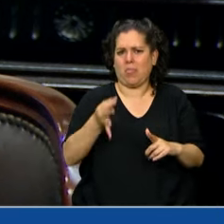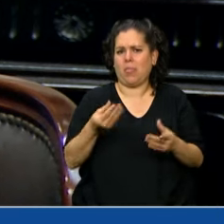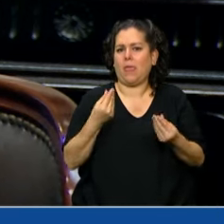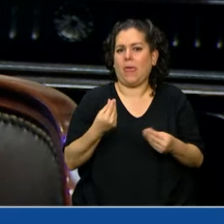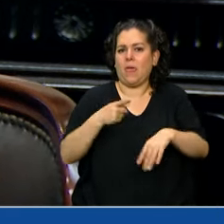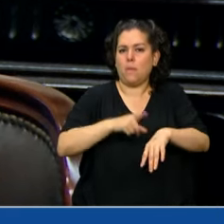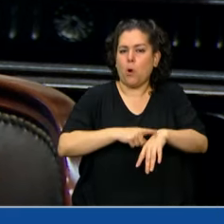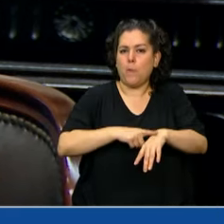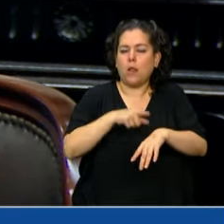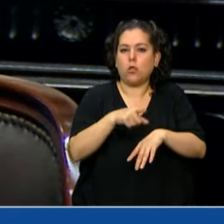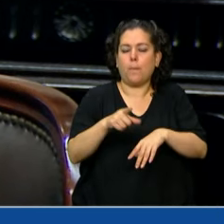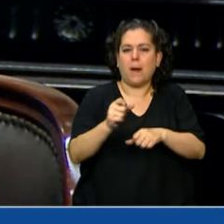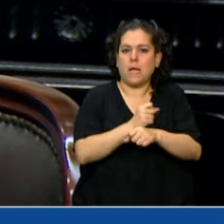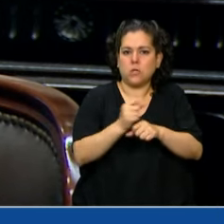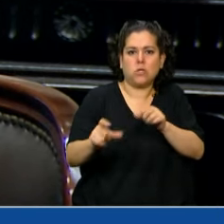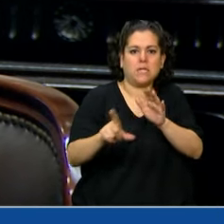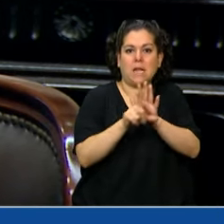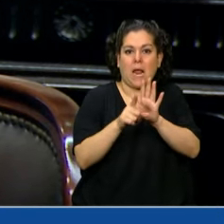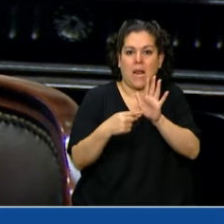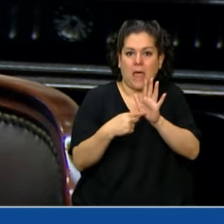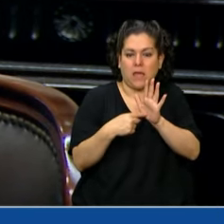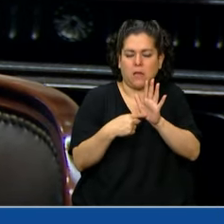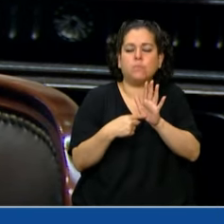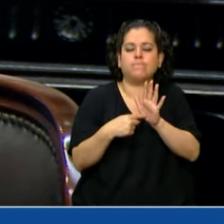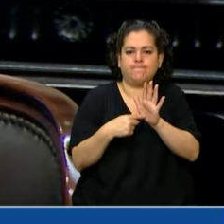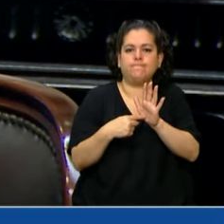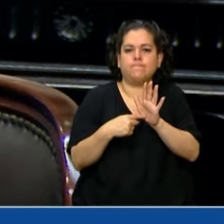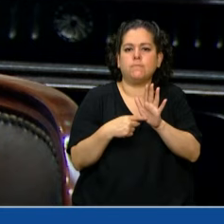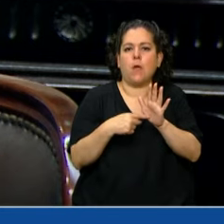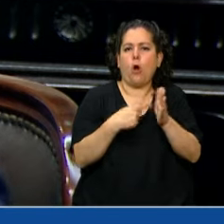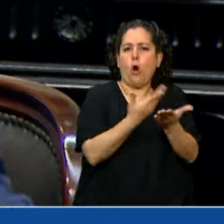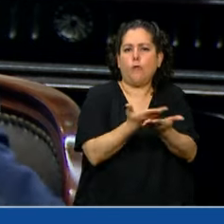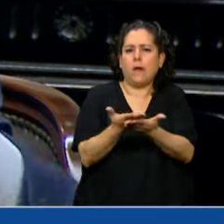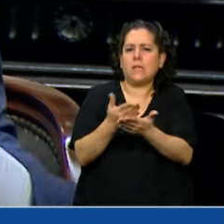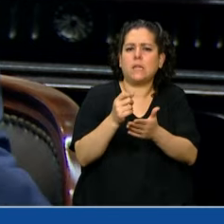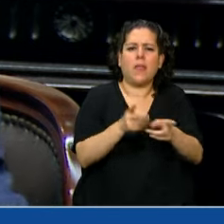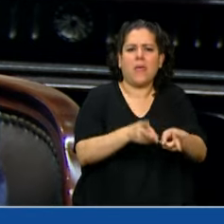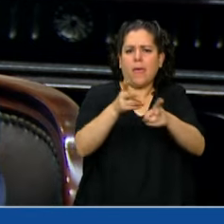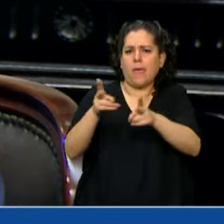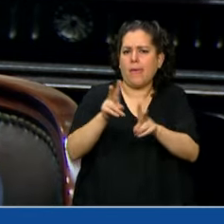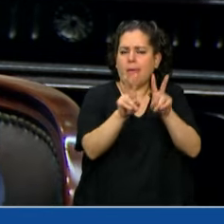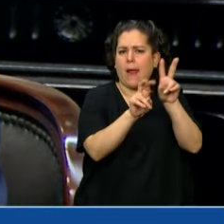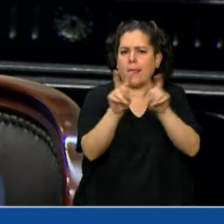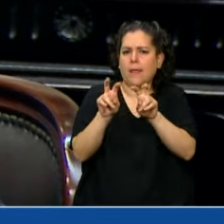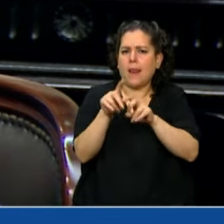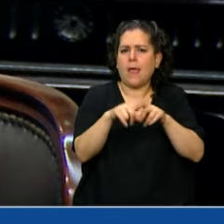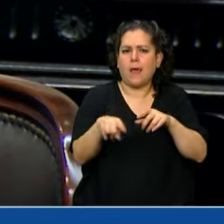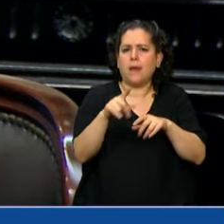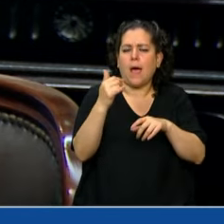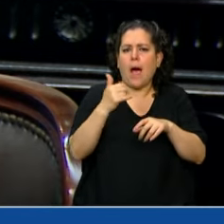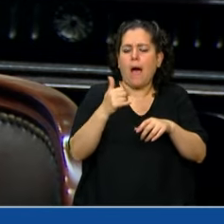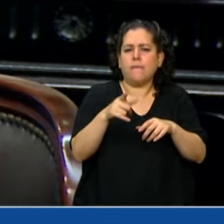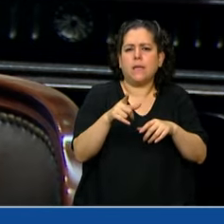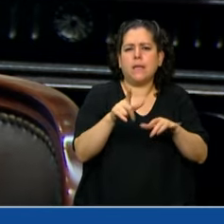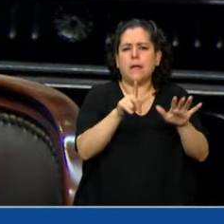momento de sancionarse la ley la oferta oscilaba de manera permanente entre